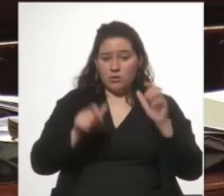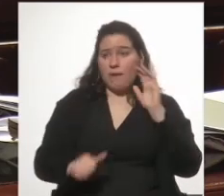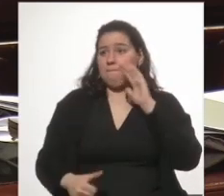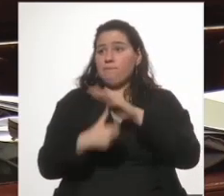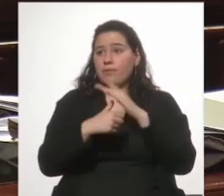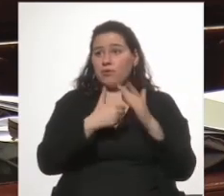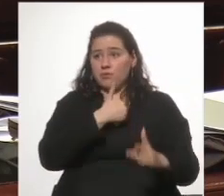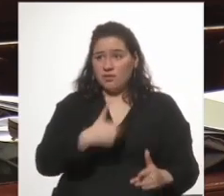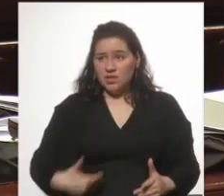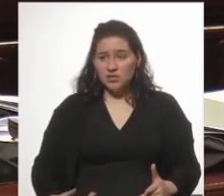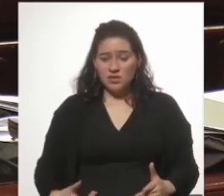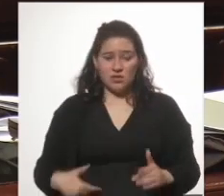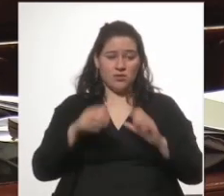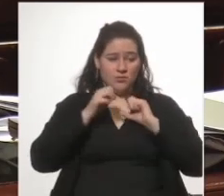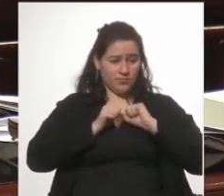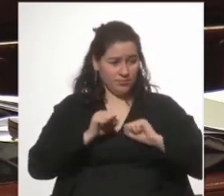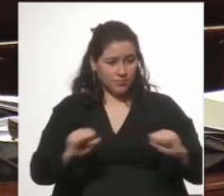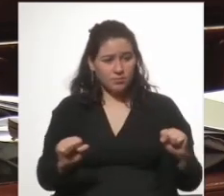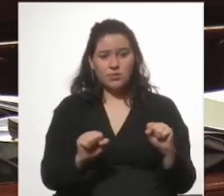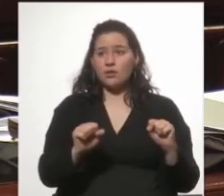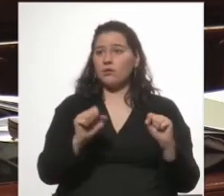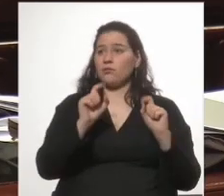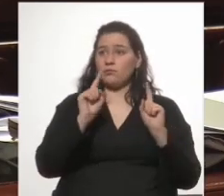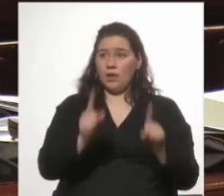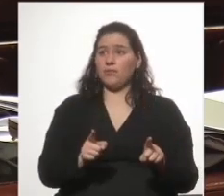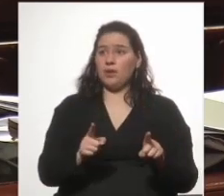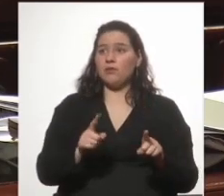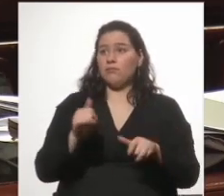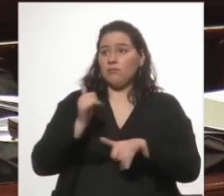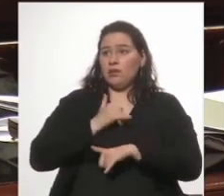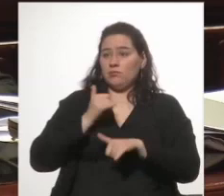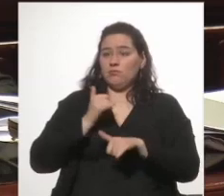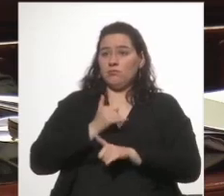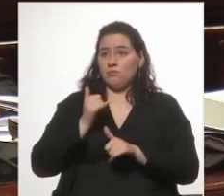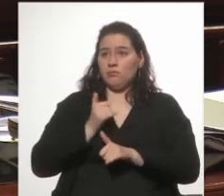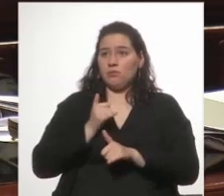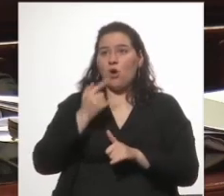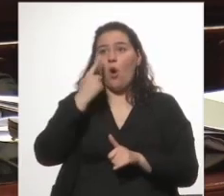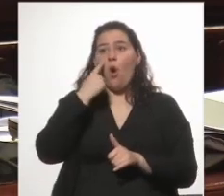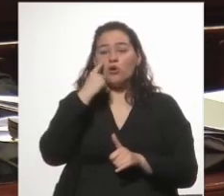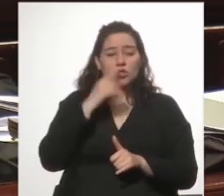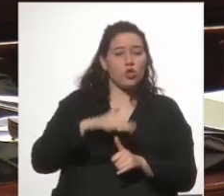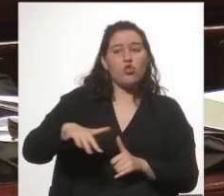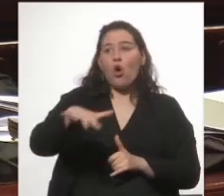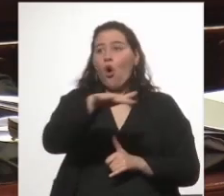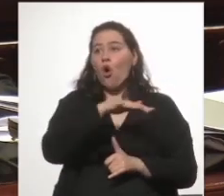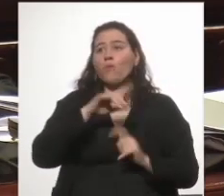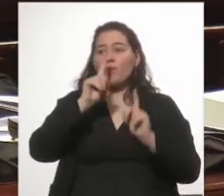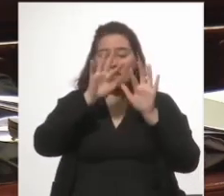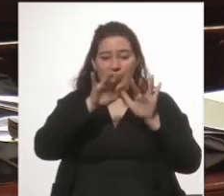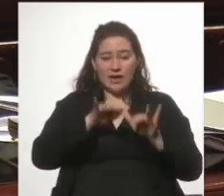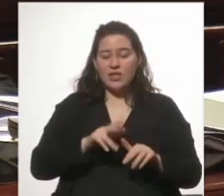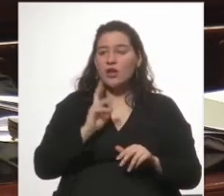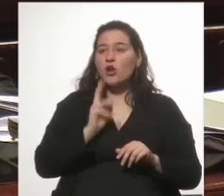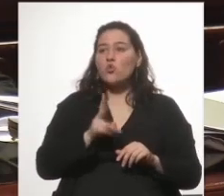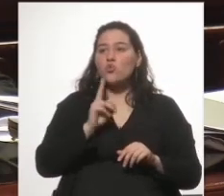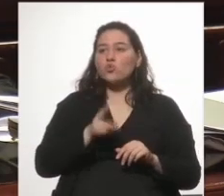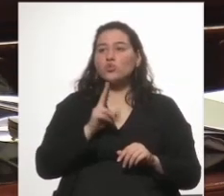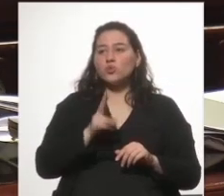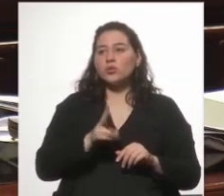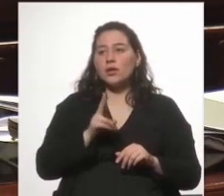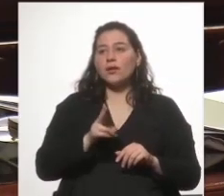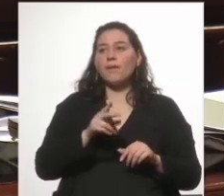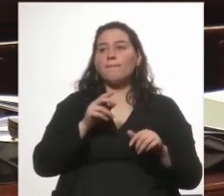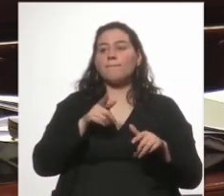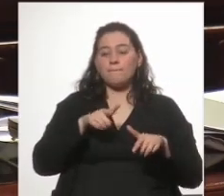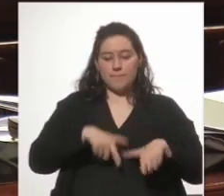jerarquías políticas del país e incluso el superior mando militar. Conocían, porque así surge de la carta de renuncia del infamemente depuesto